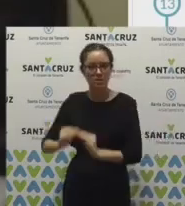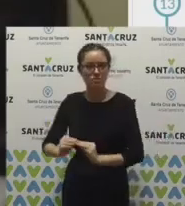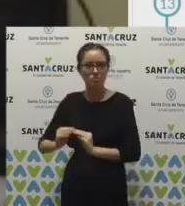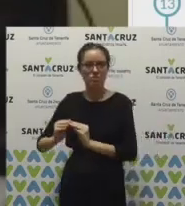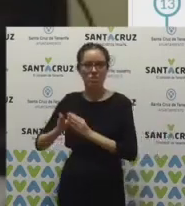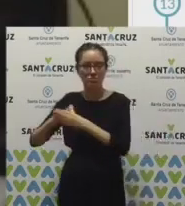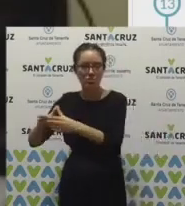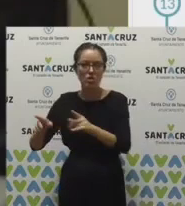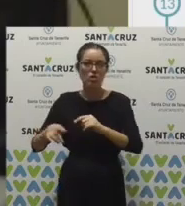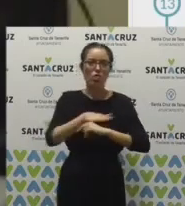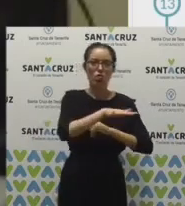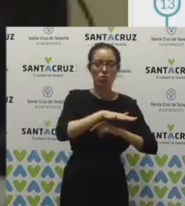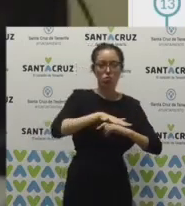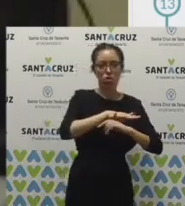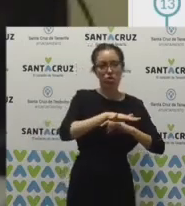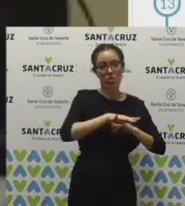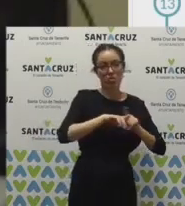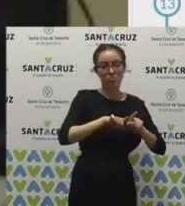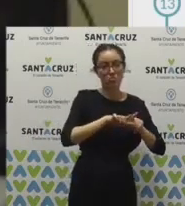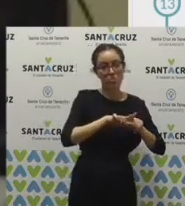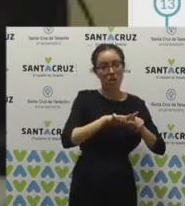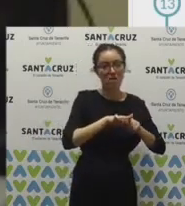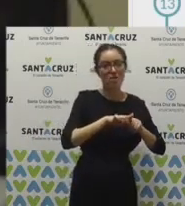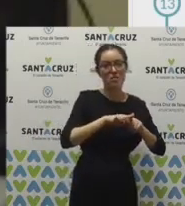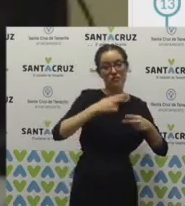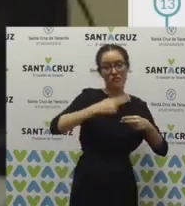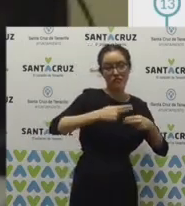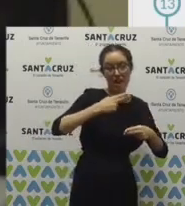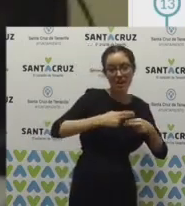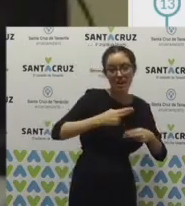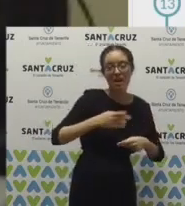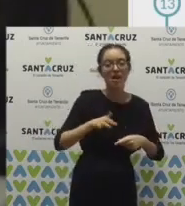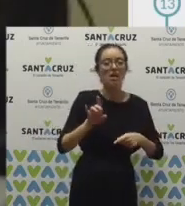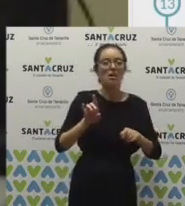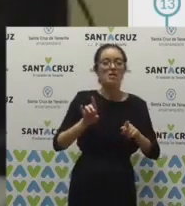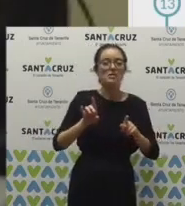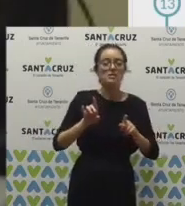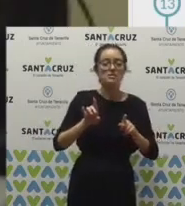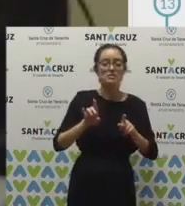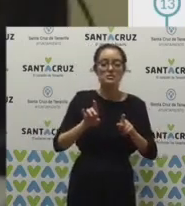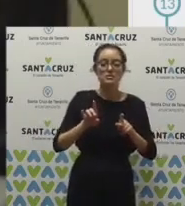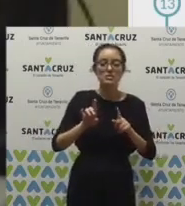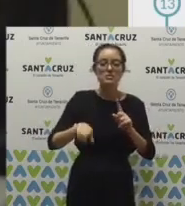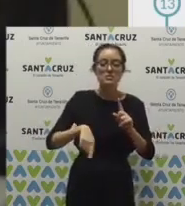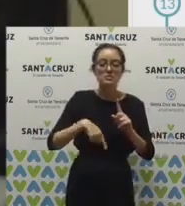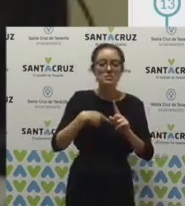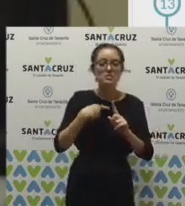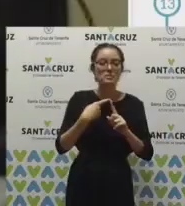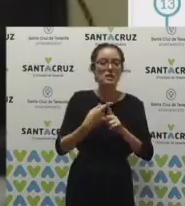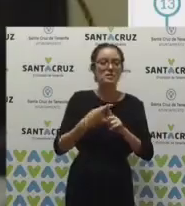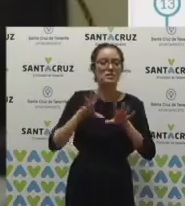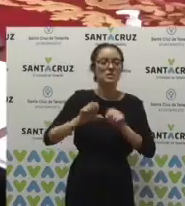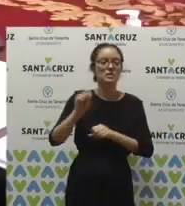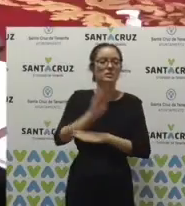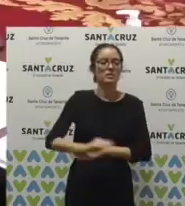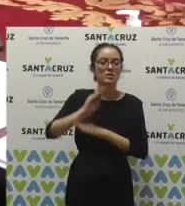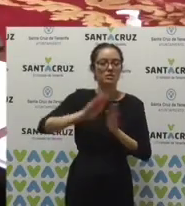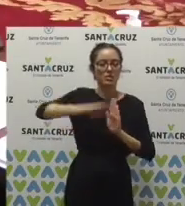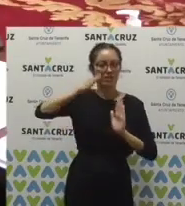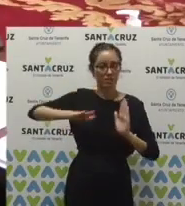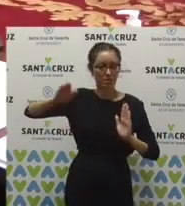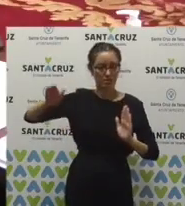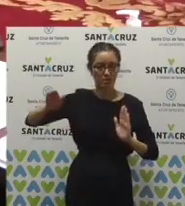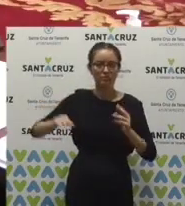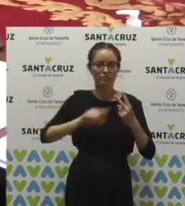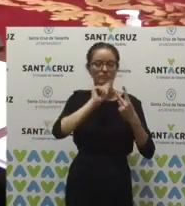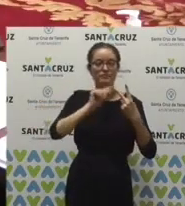la franca pesca integral de reserva de la biósfera de anaga teniendo en cuenta el régimen económico y fiscal de canarias como punto